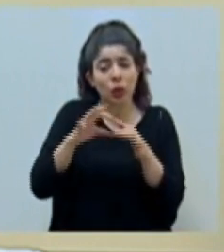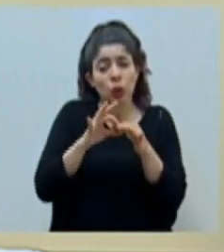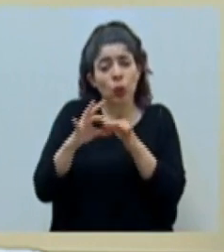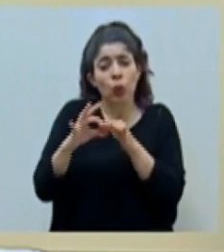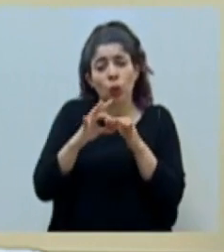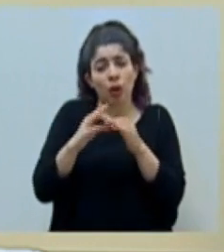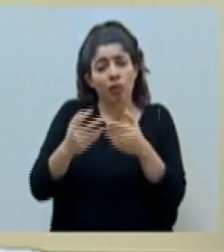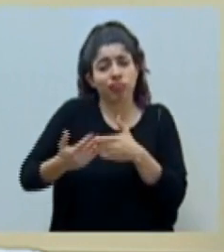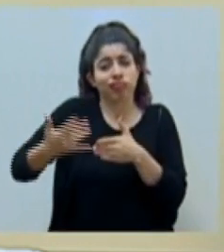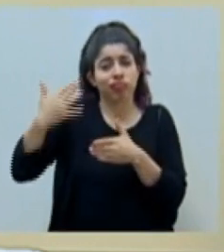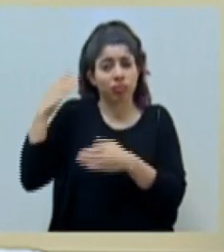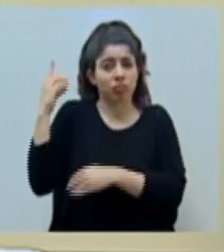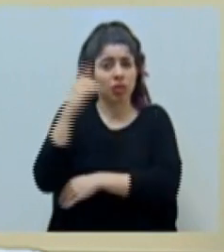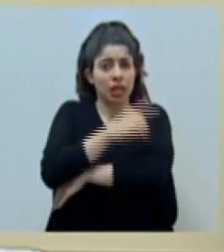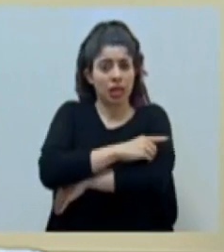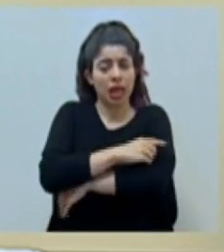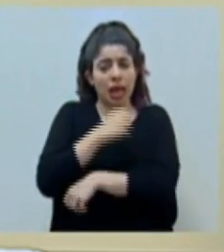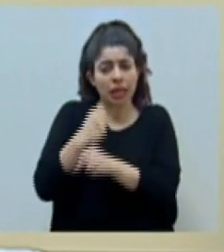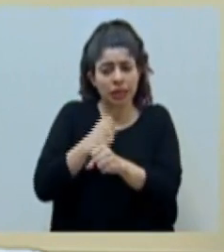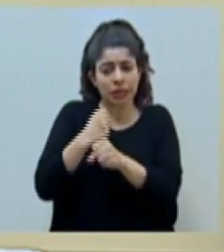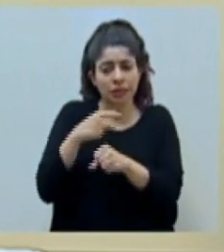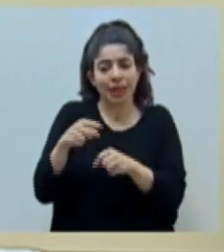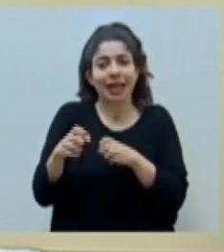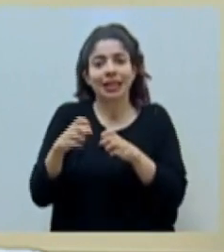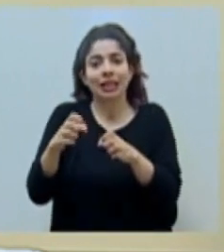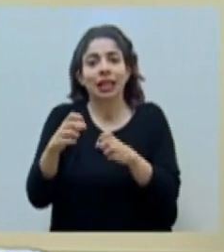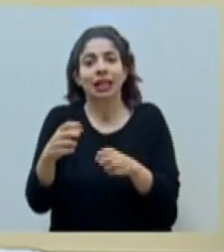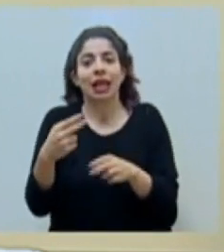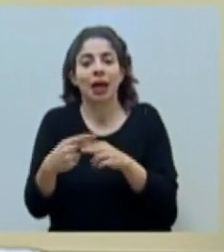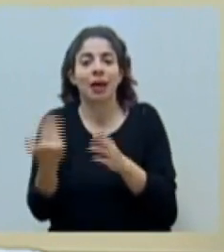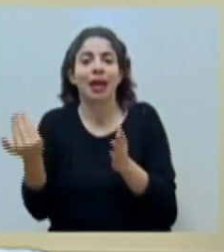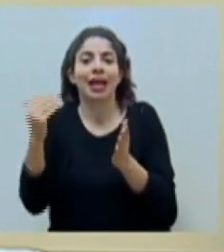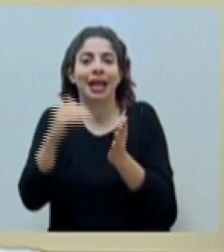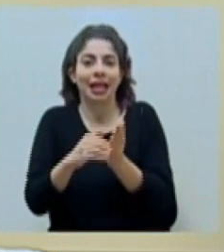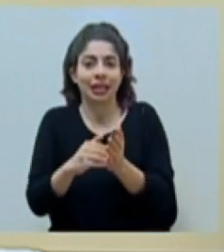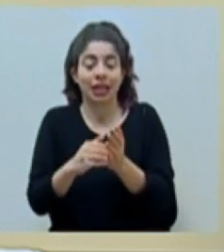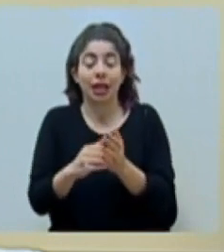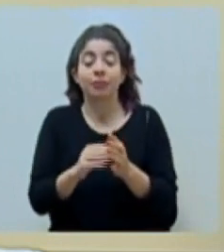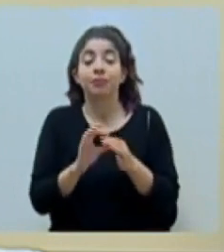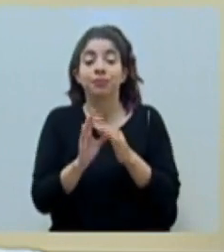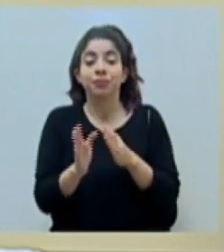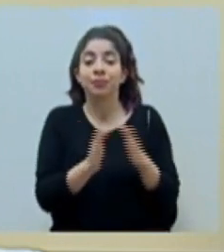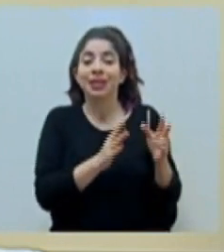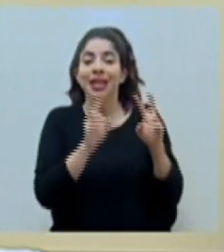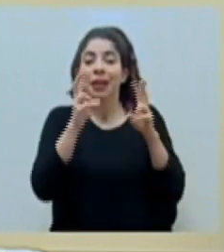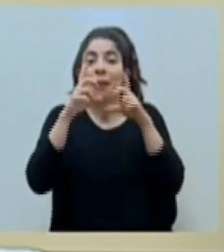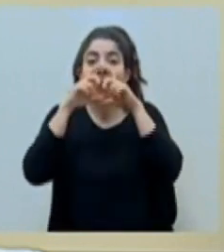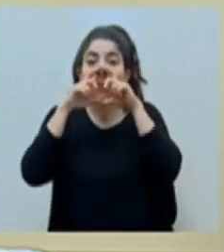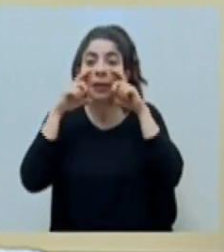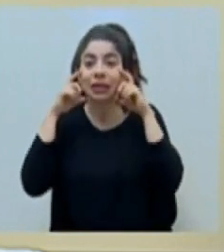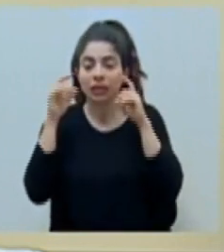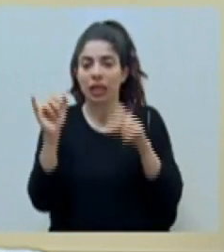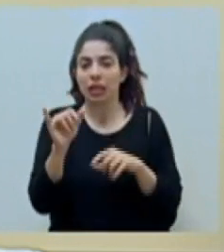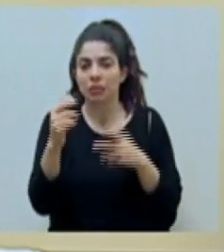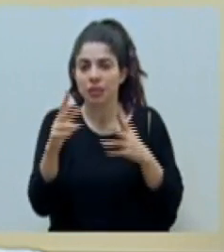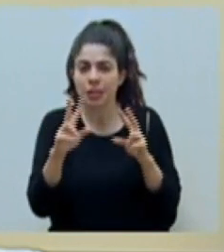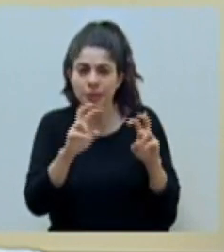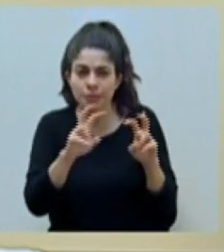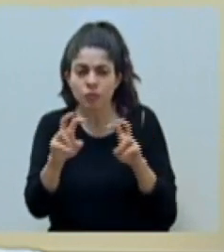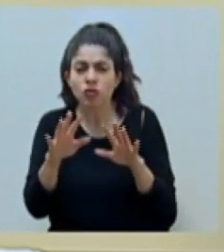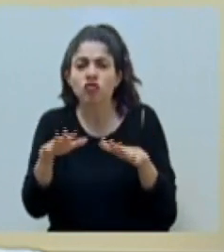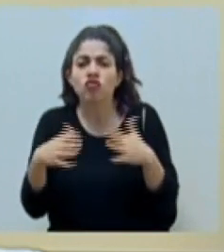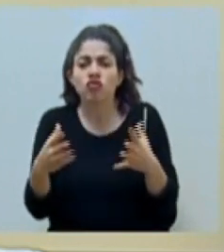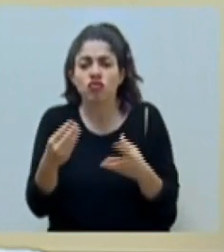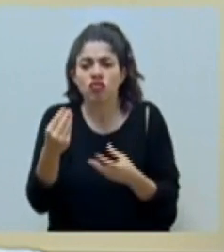coordinando hace varios días a través de la estrategia Regresar. Con respecto a las mascarillas, también hemos hecho una valoración para poder